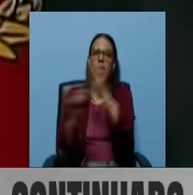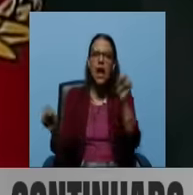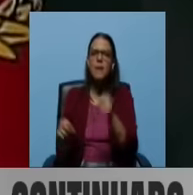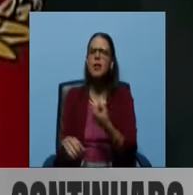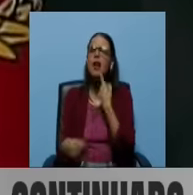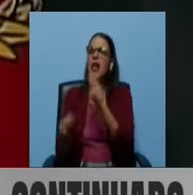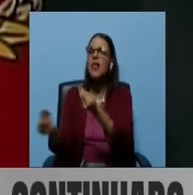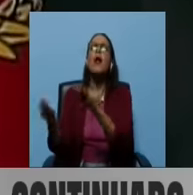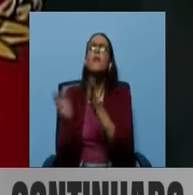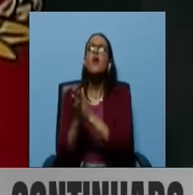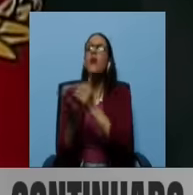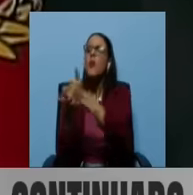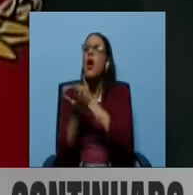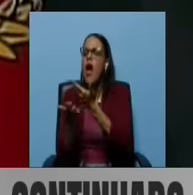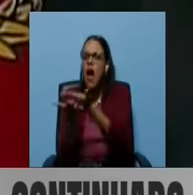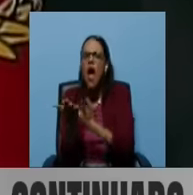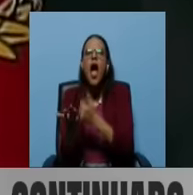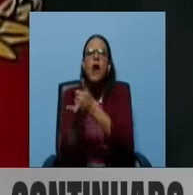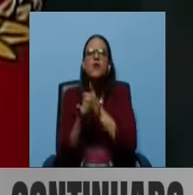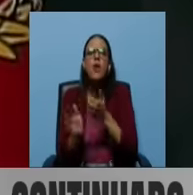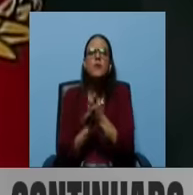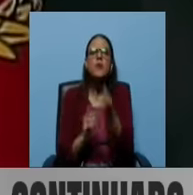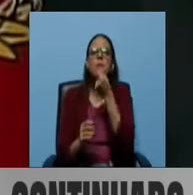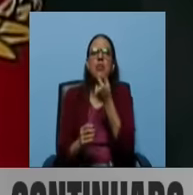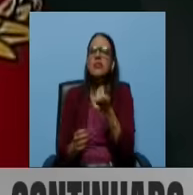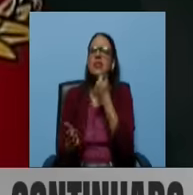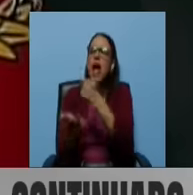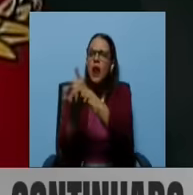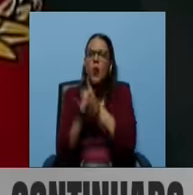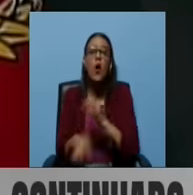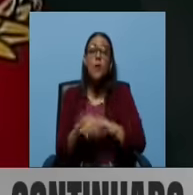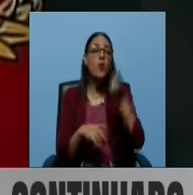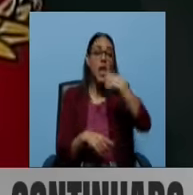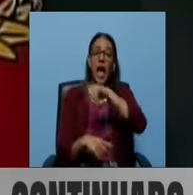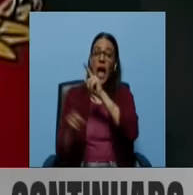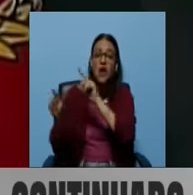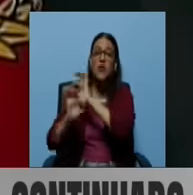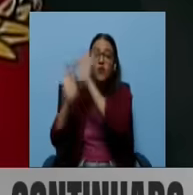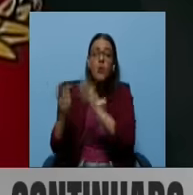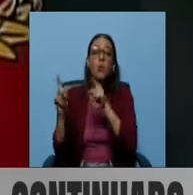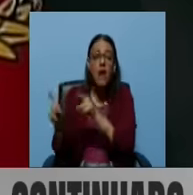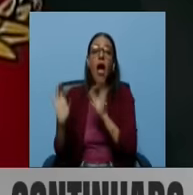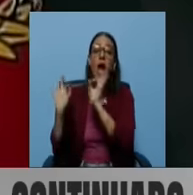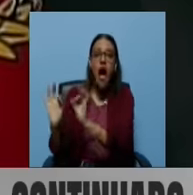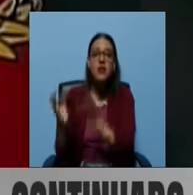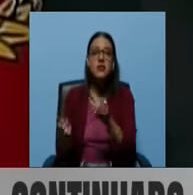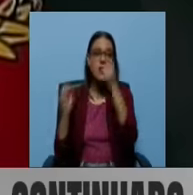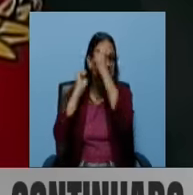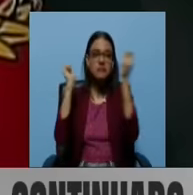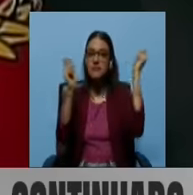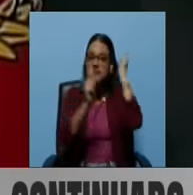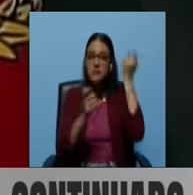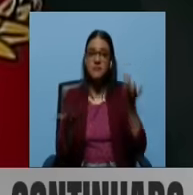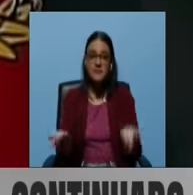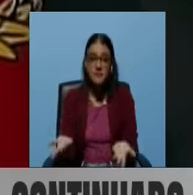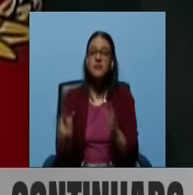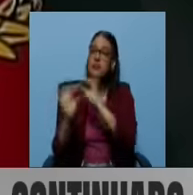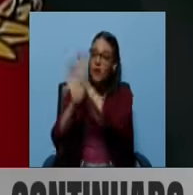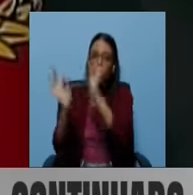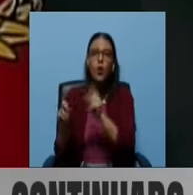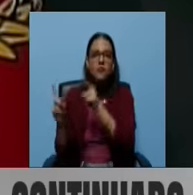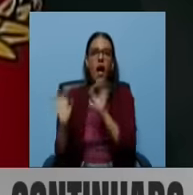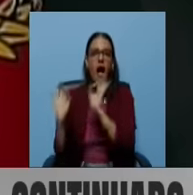pidiendo medicina. Porque así son, ¿ves? Así son.